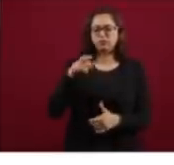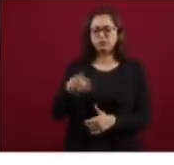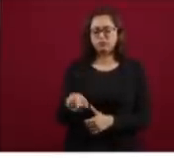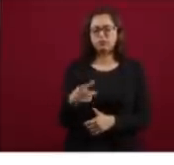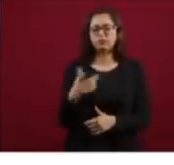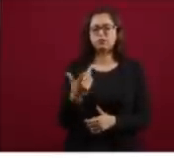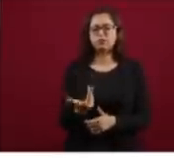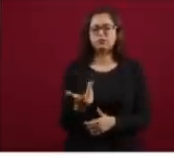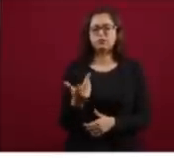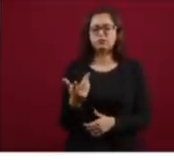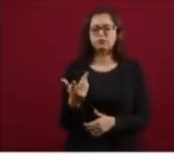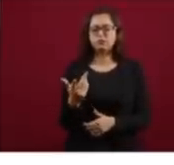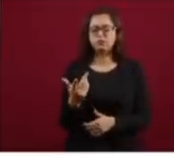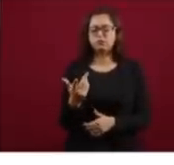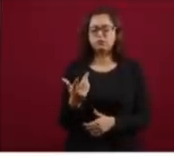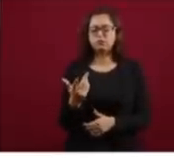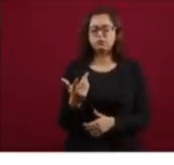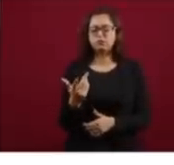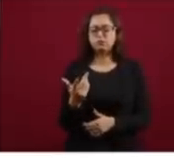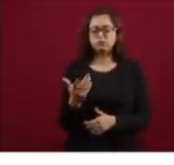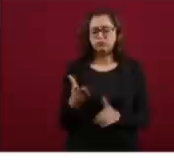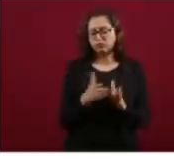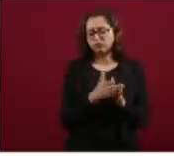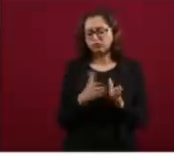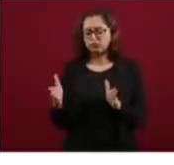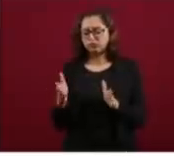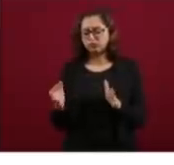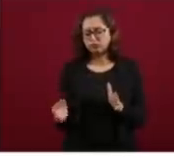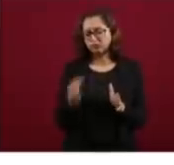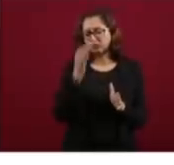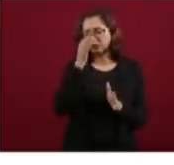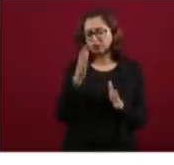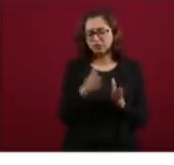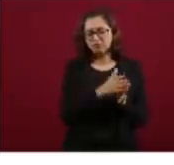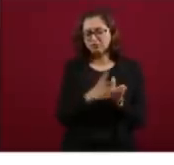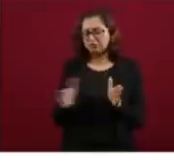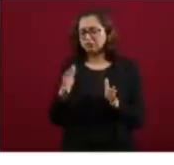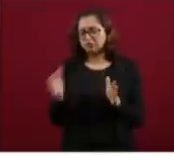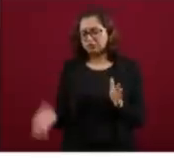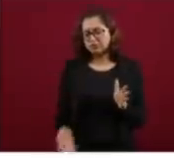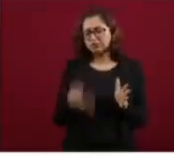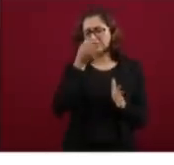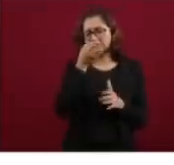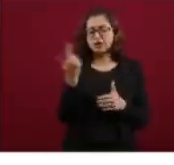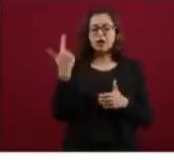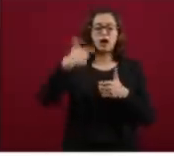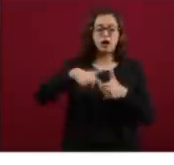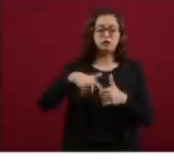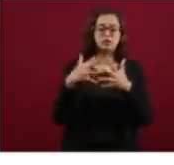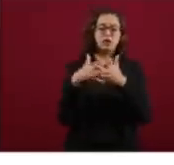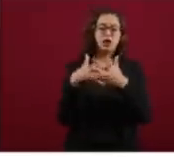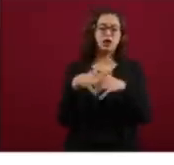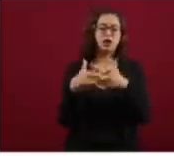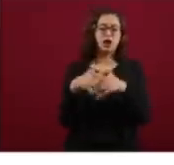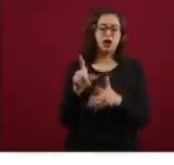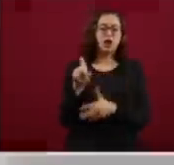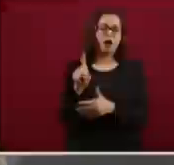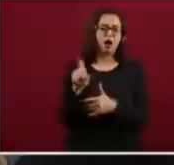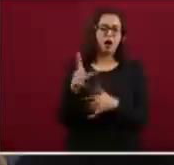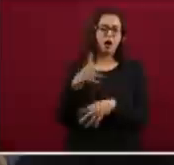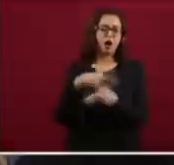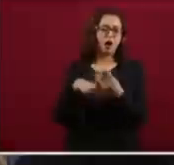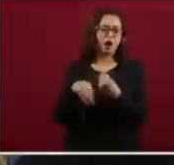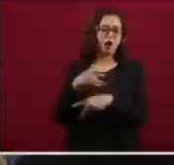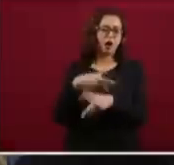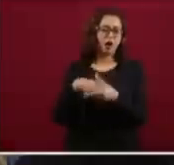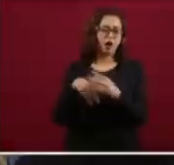extendiendo a algunos minutos porque no llegó a hacer ni una hora gasolina revuelto con con agua o